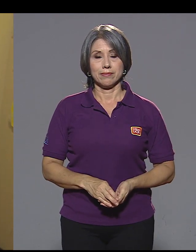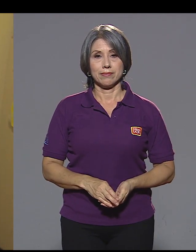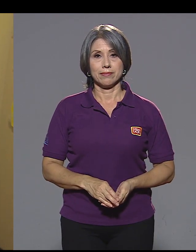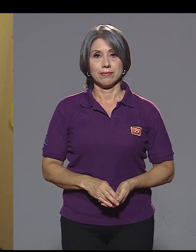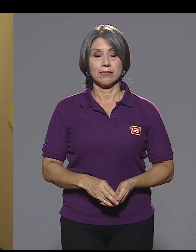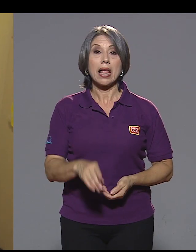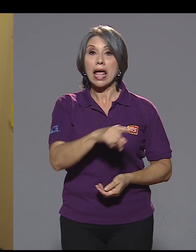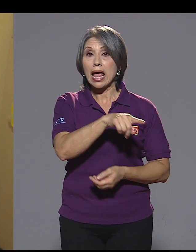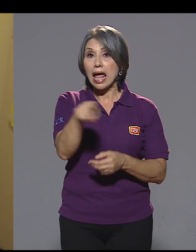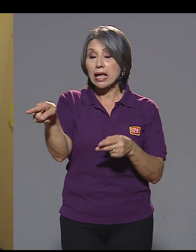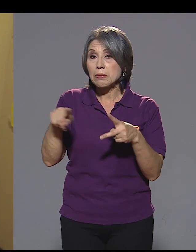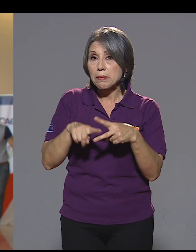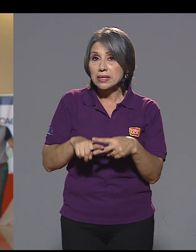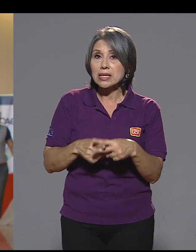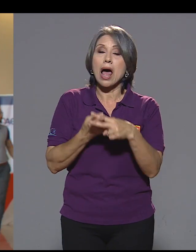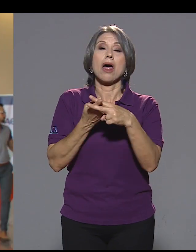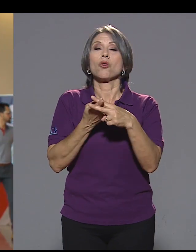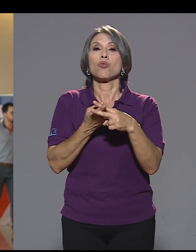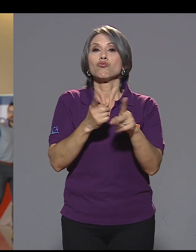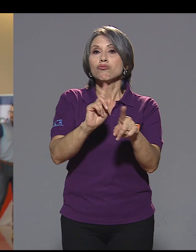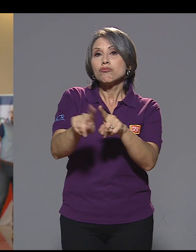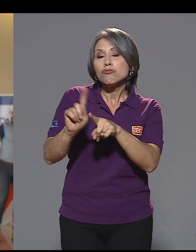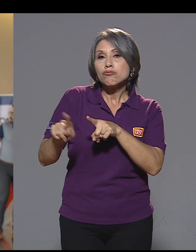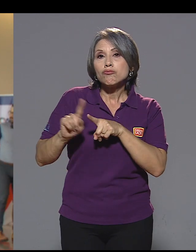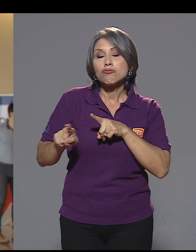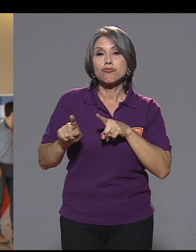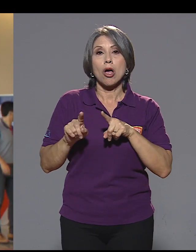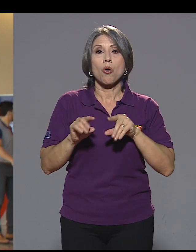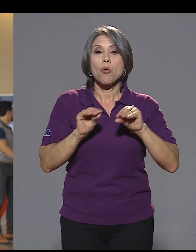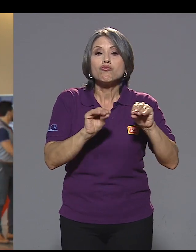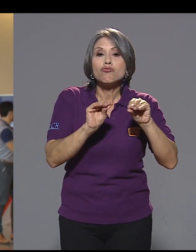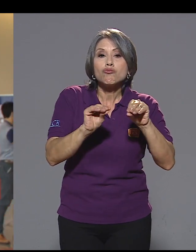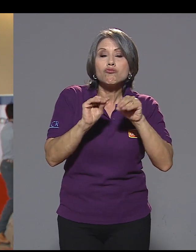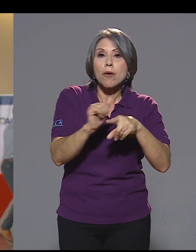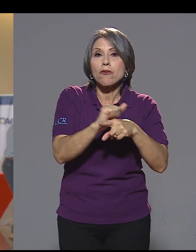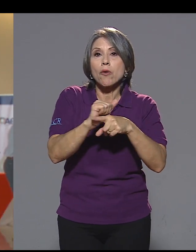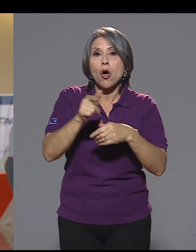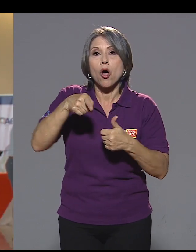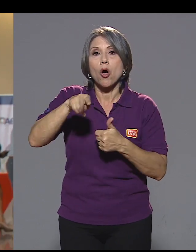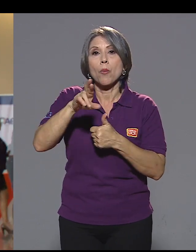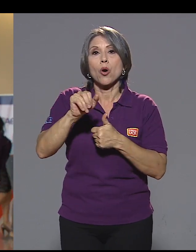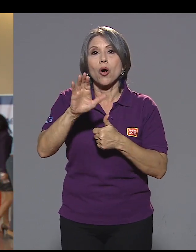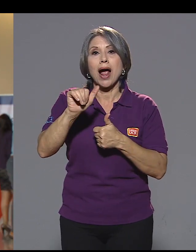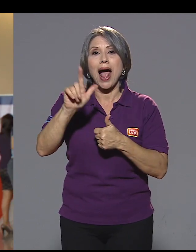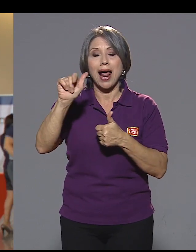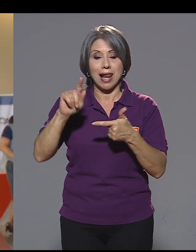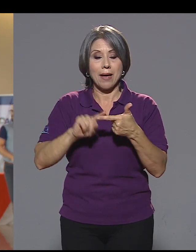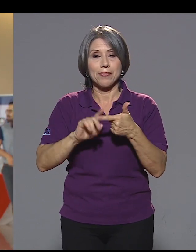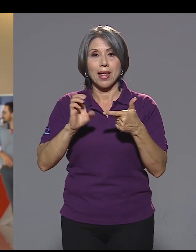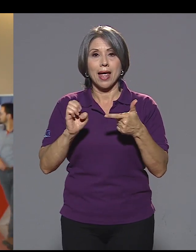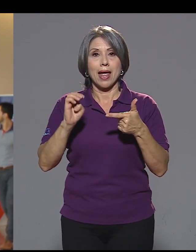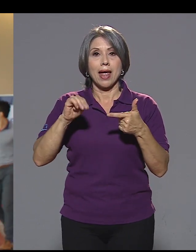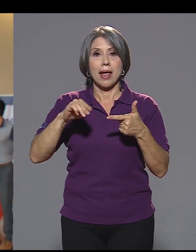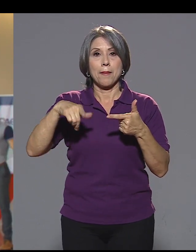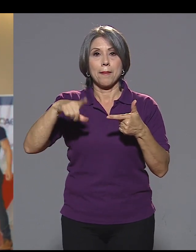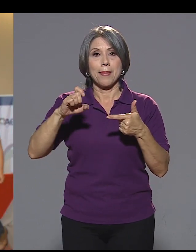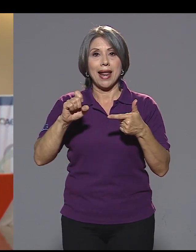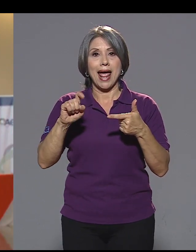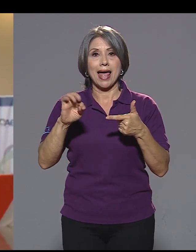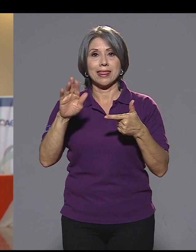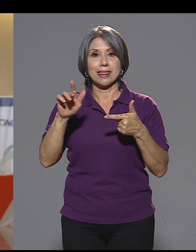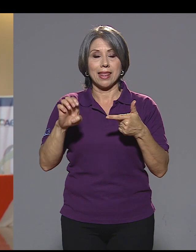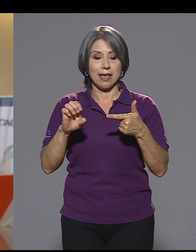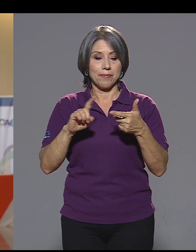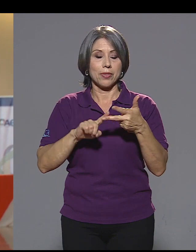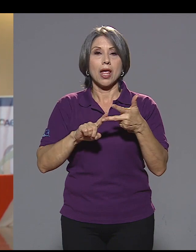Han empezado a surgir además una serie de formaciones, como decís, Procala, con Empléate, con el INA, que